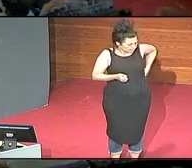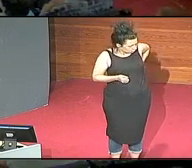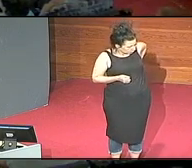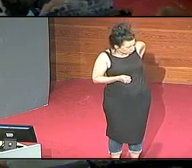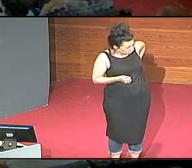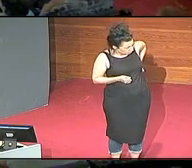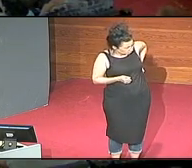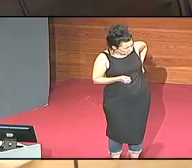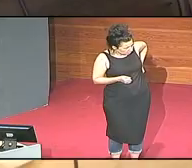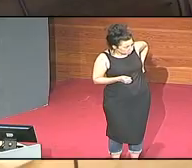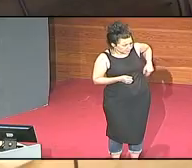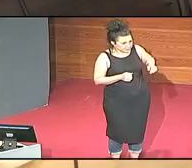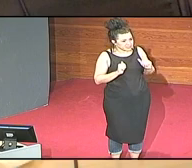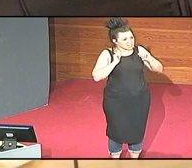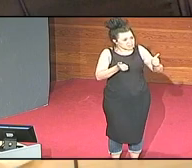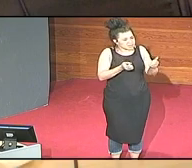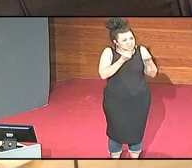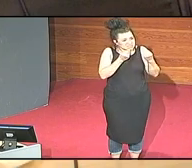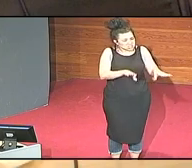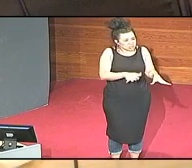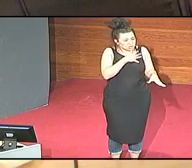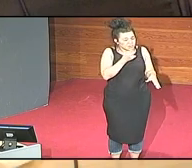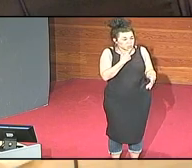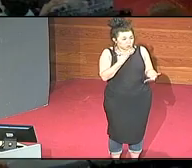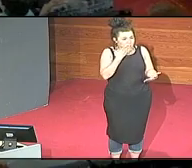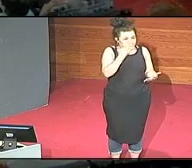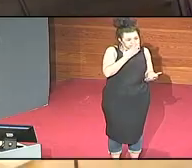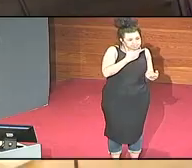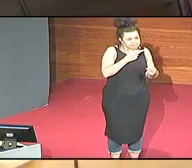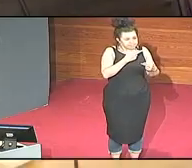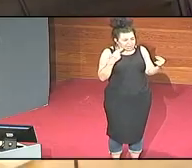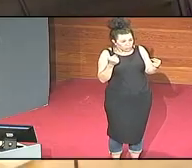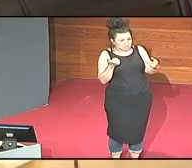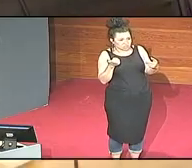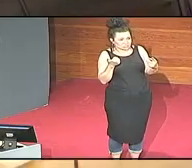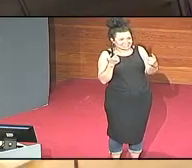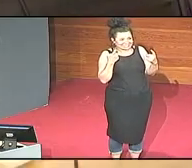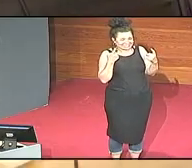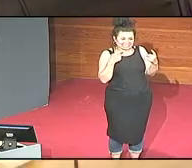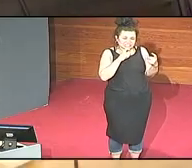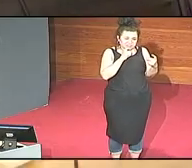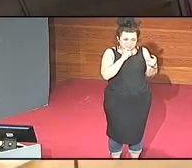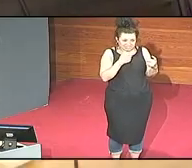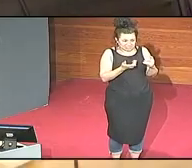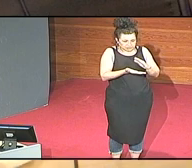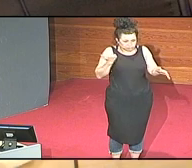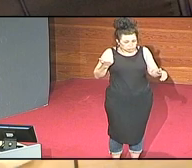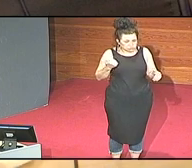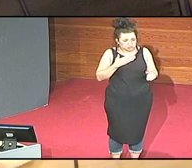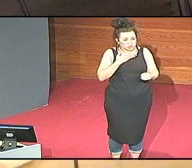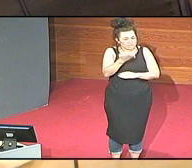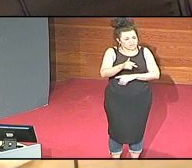que creemos que no tenemos son los más difíciles de esquivar yo fui a ver a esta familia fulani